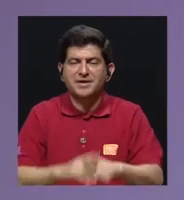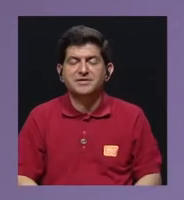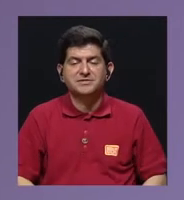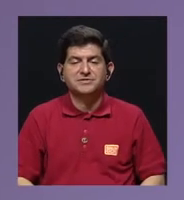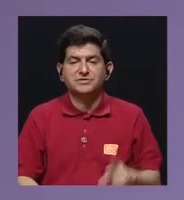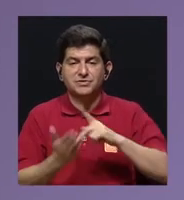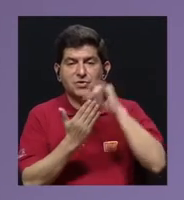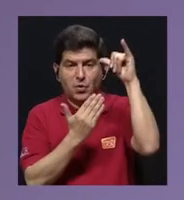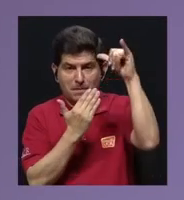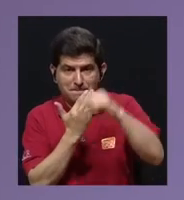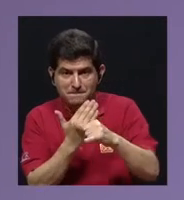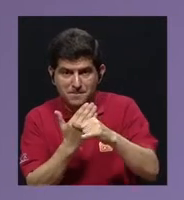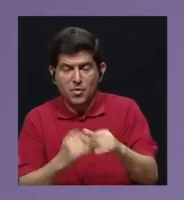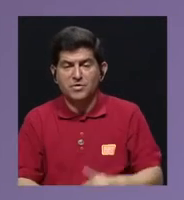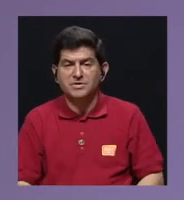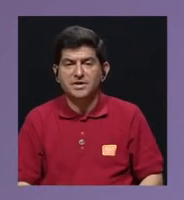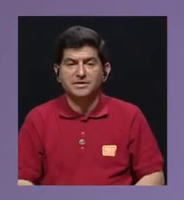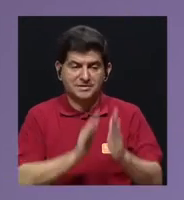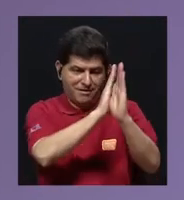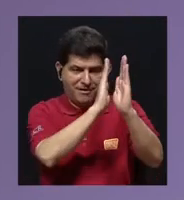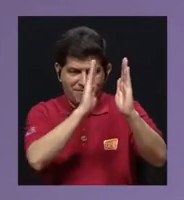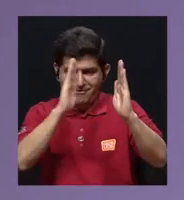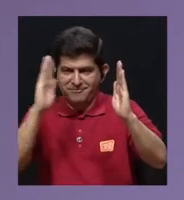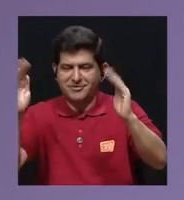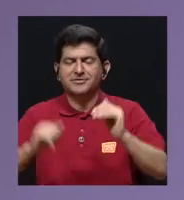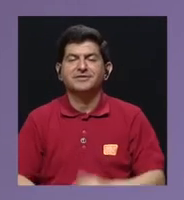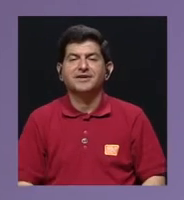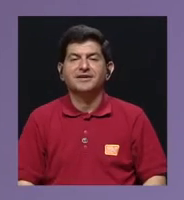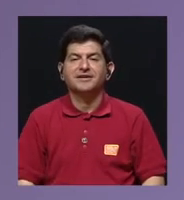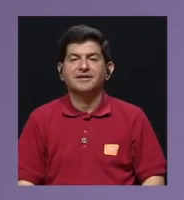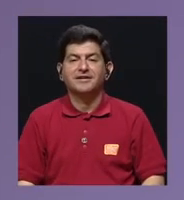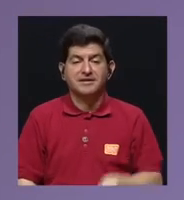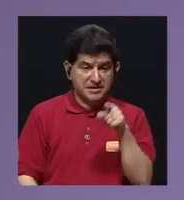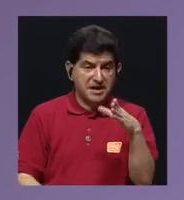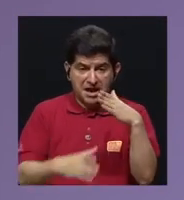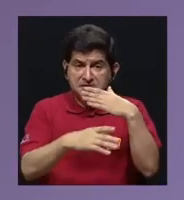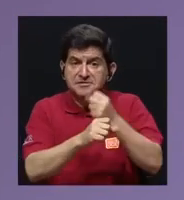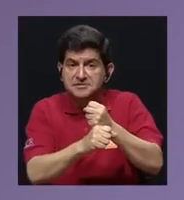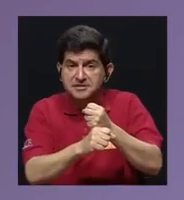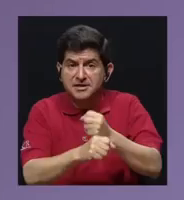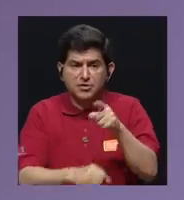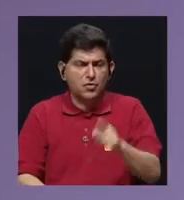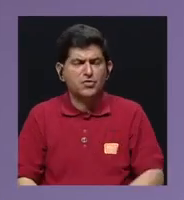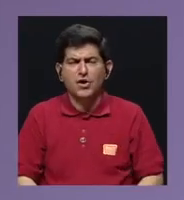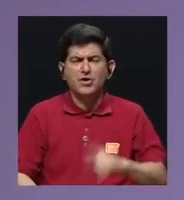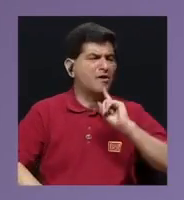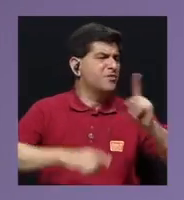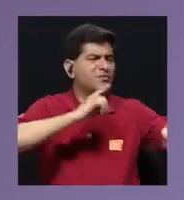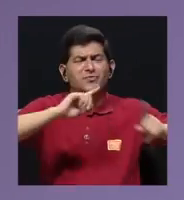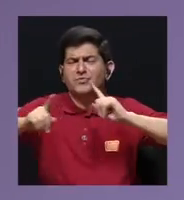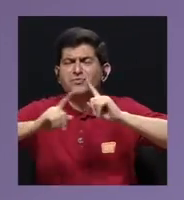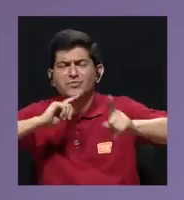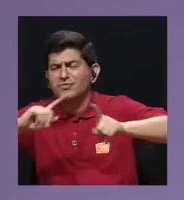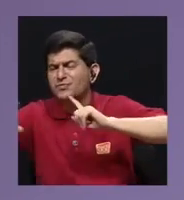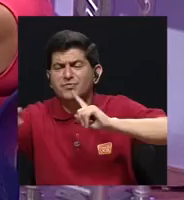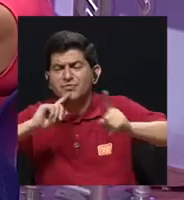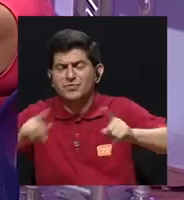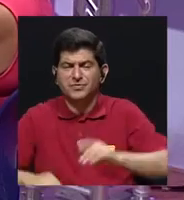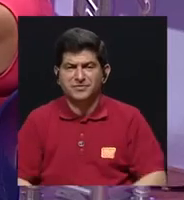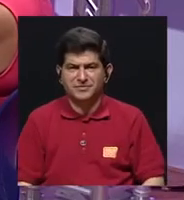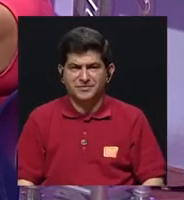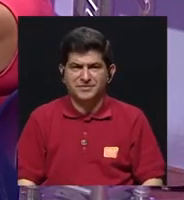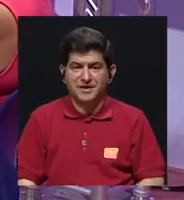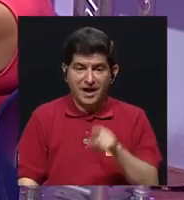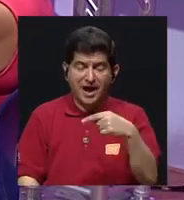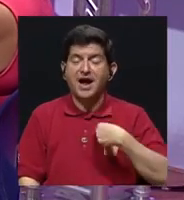proyecto a la biblioteca y hacer una biblioteca, y ella hizo una gran divulgación y sí, todas ellas hecho, se acercaron